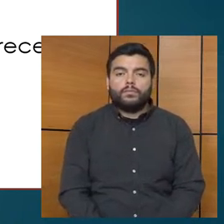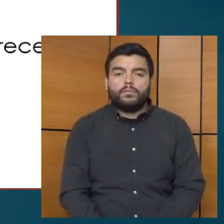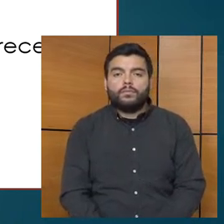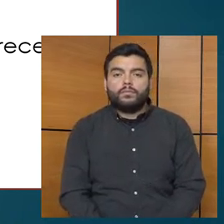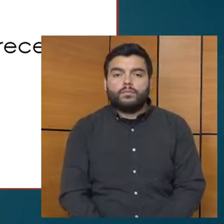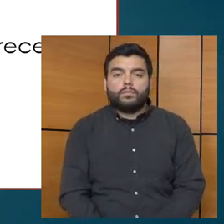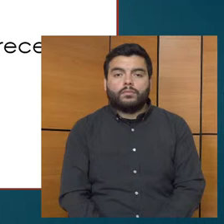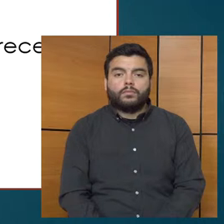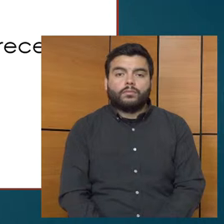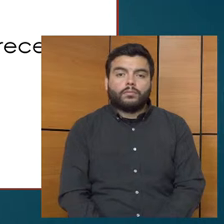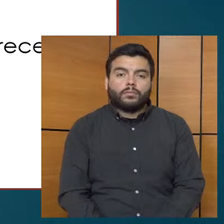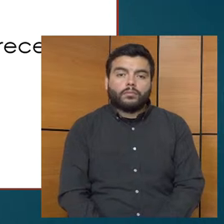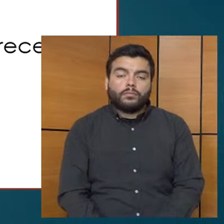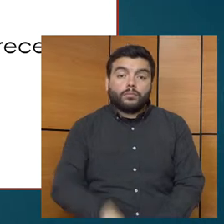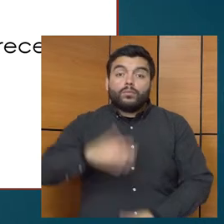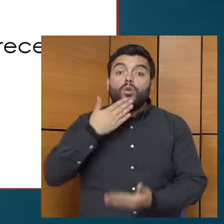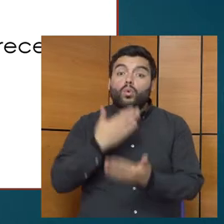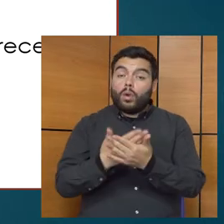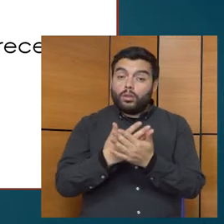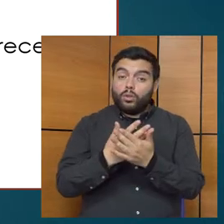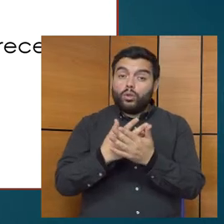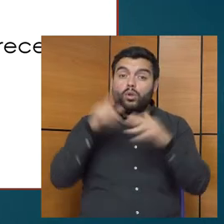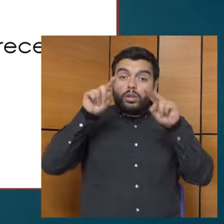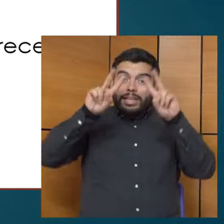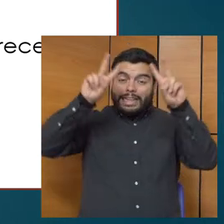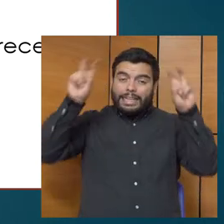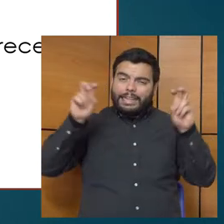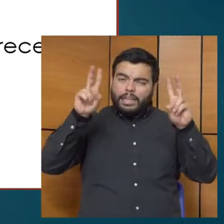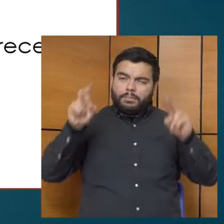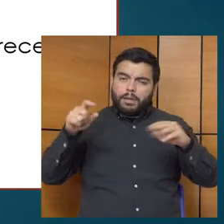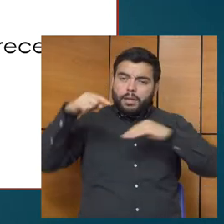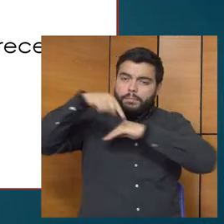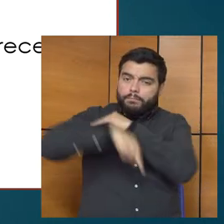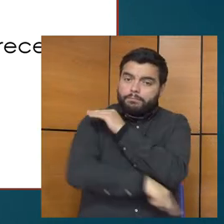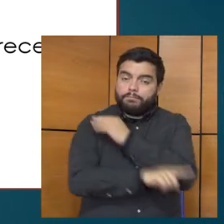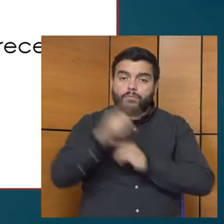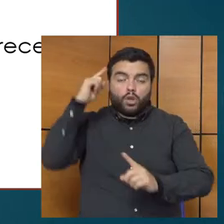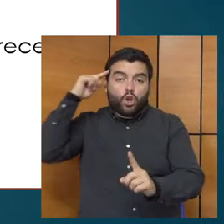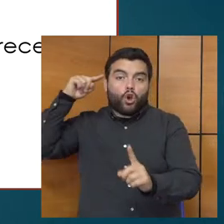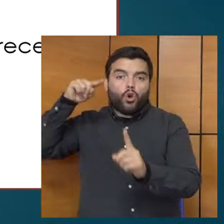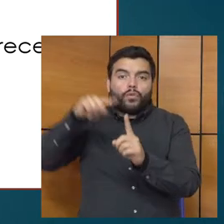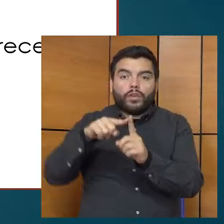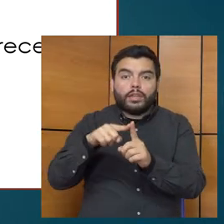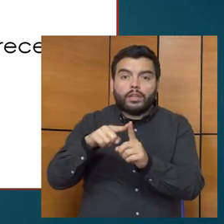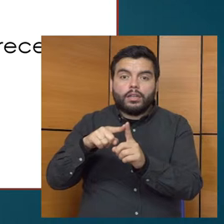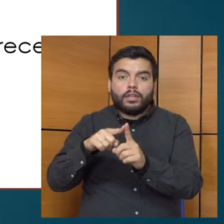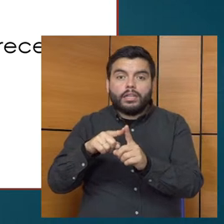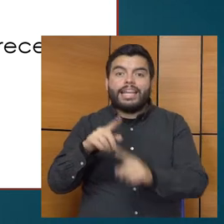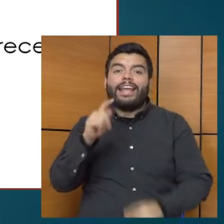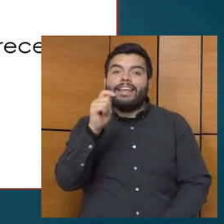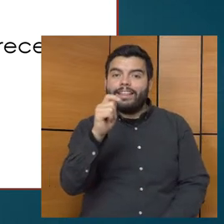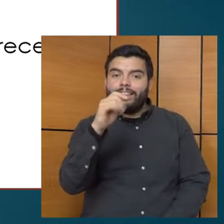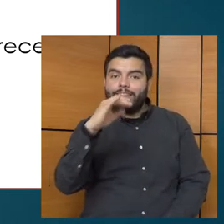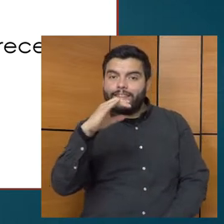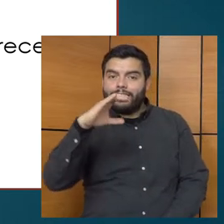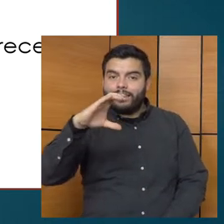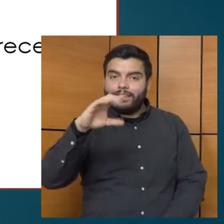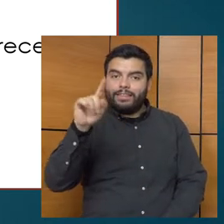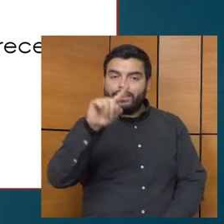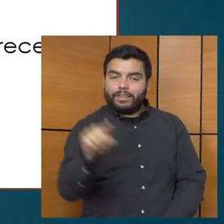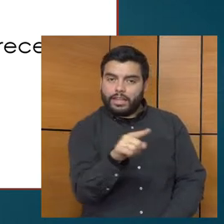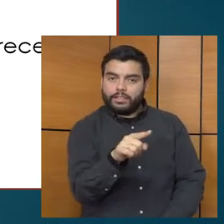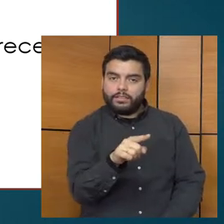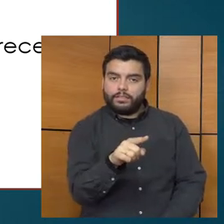Cuando hablamos de la revisión de literatura de este estudio, bueno, pues se centraba en el fenómeno de las TIC en las personas mayores, ¿no? Ahí podéis ver